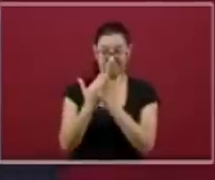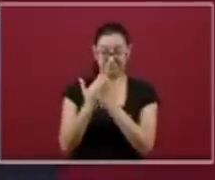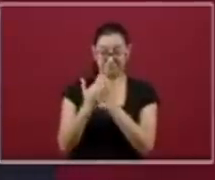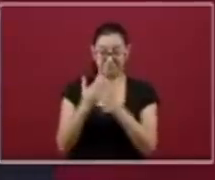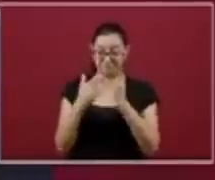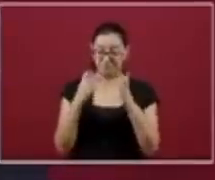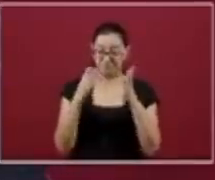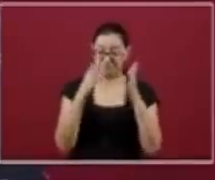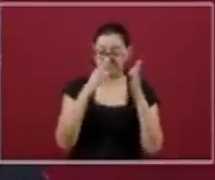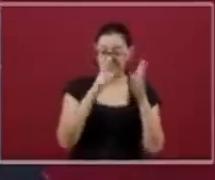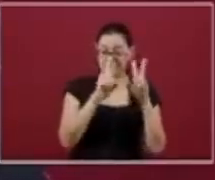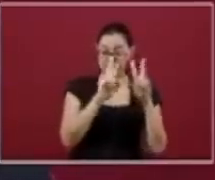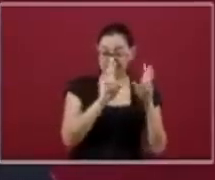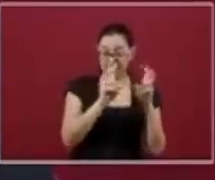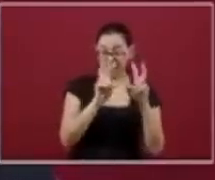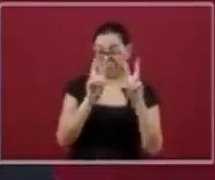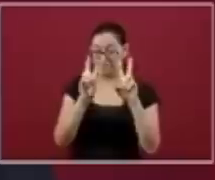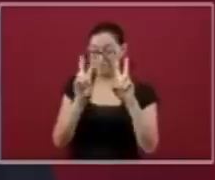ciertos